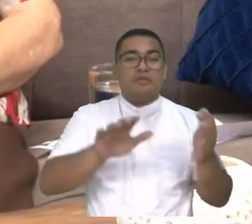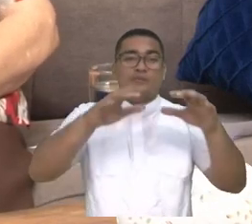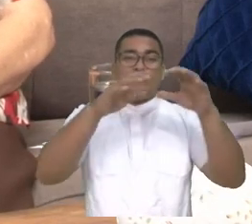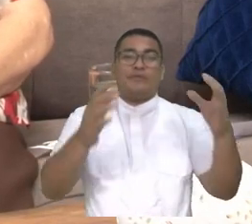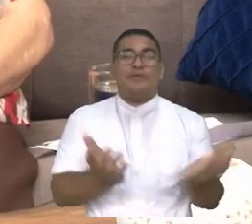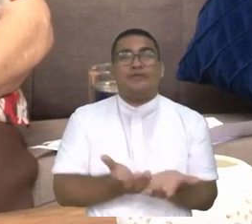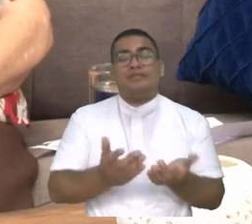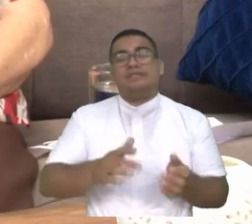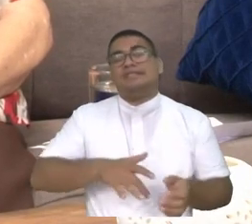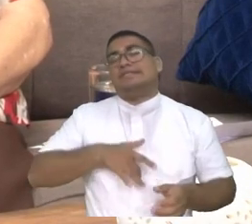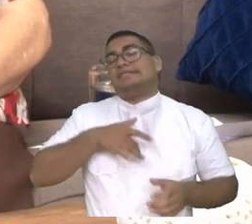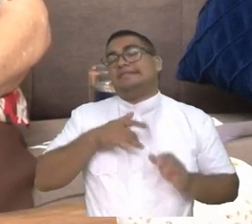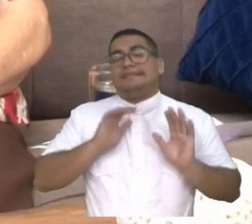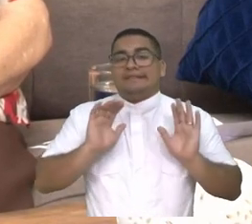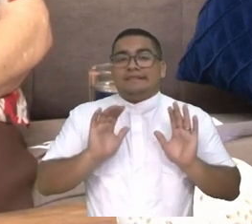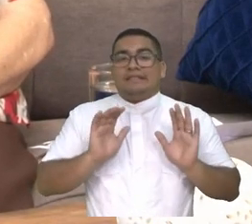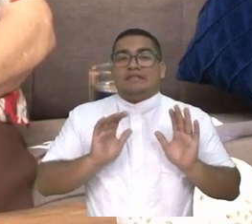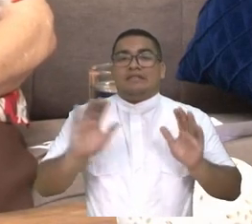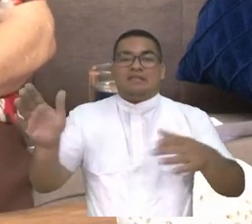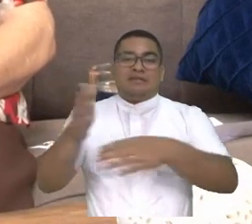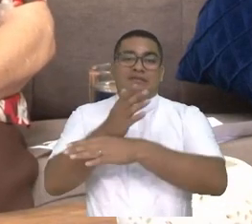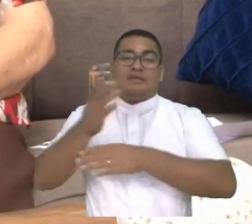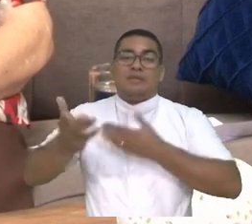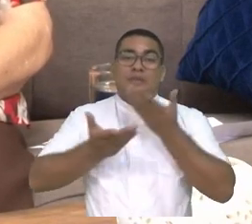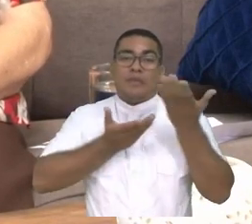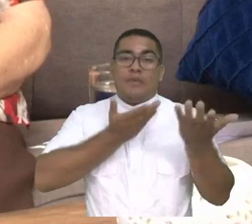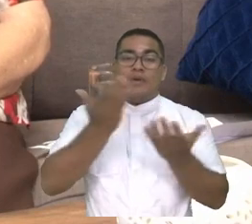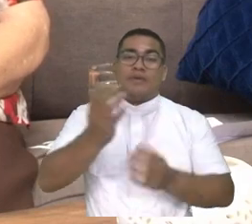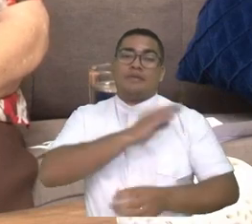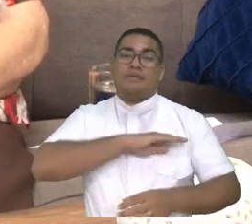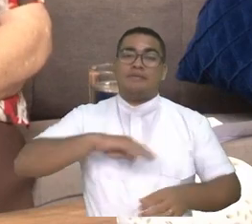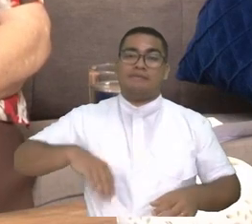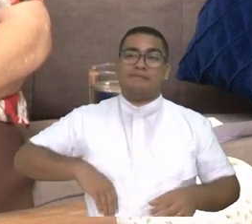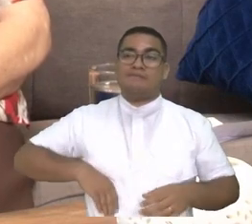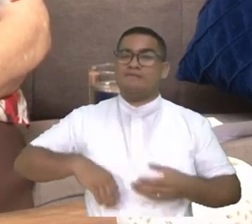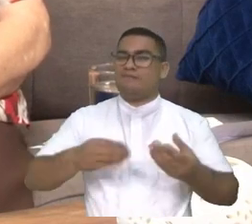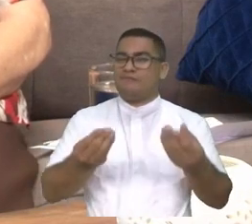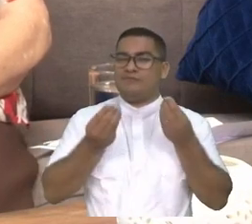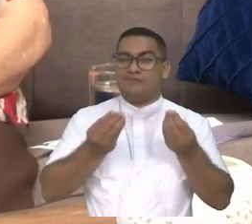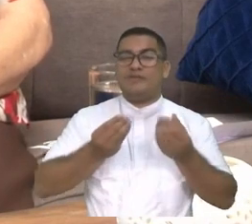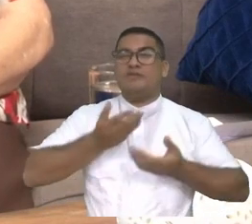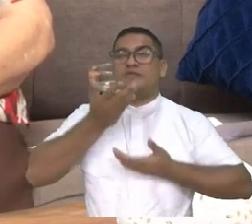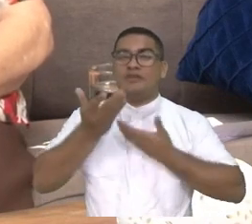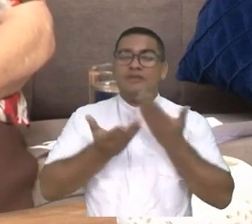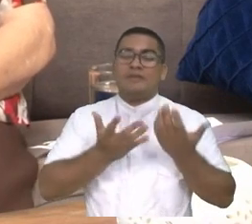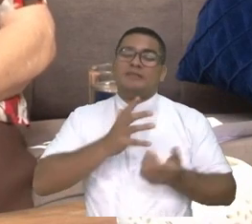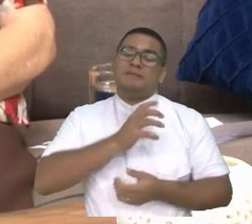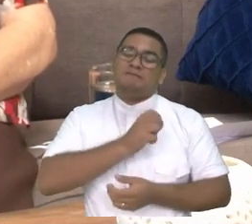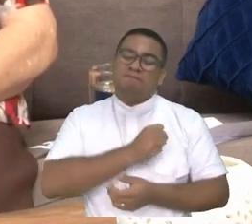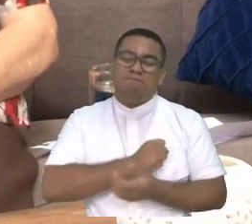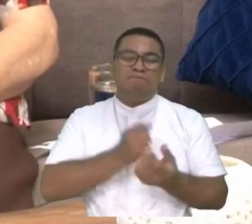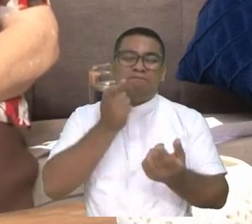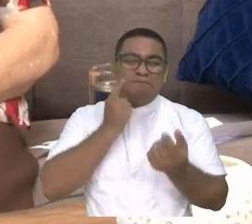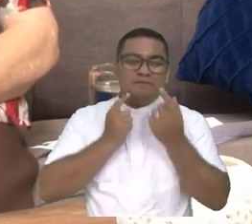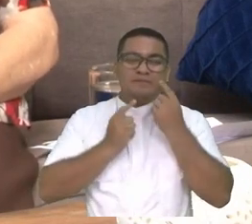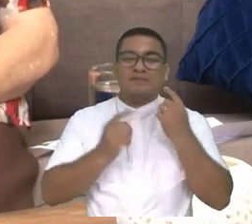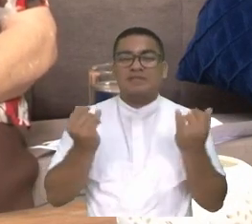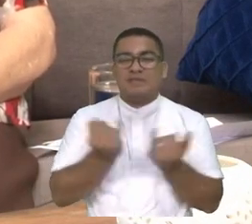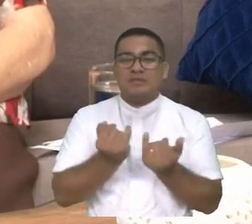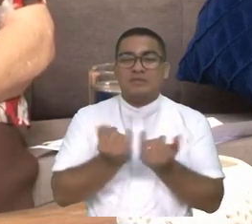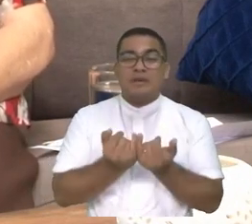los poetas españoles se volcaron en poemas de dolor, de llanto. Tenemos